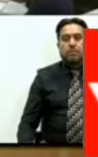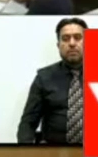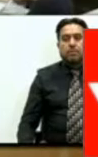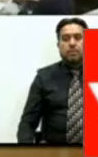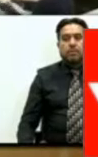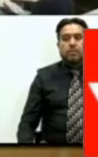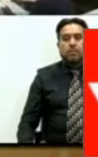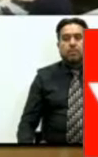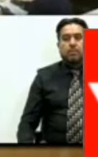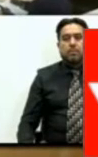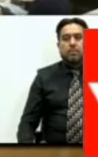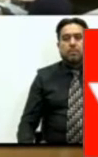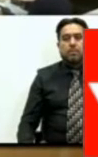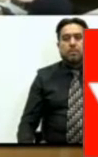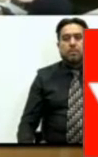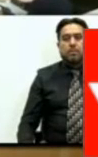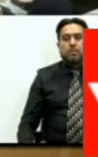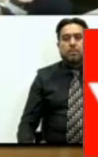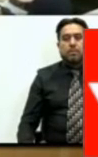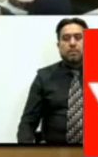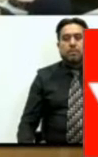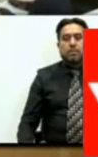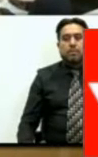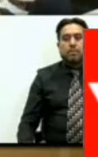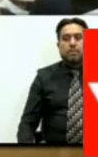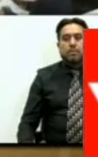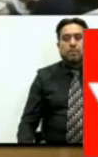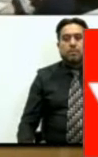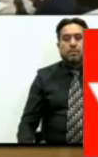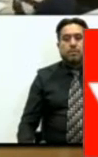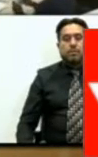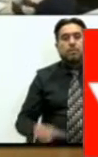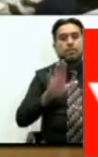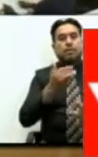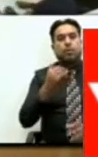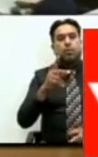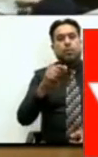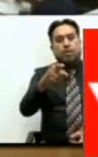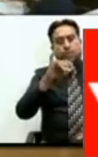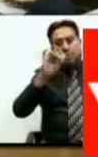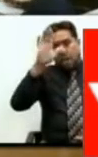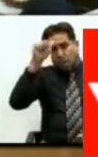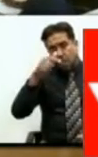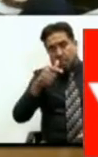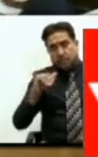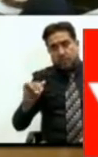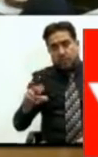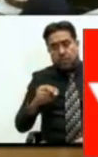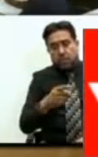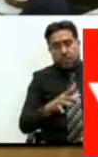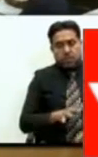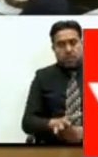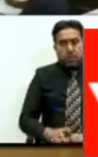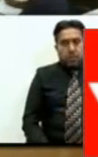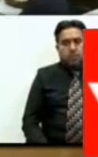clarificar si la diputada yo me está hablando a favor o en contra del acuerdo que está nada mal el diputada irma la diputada le pregunta si está hablando a favor o en